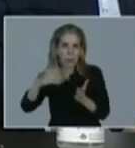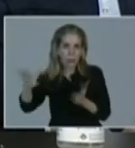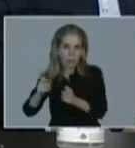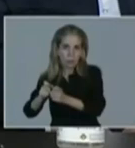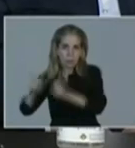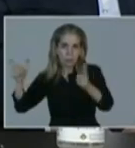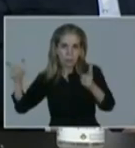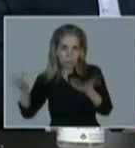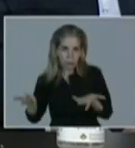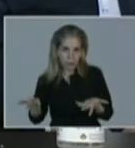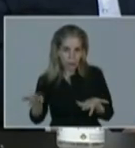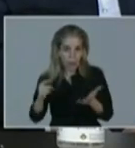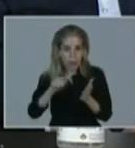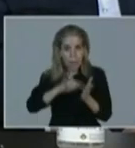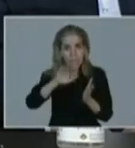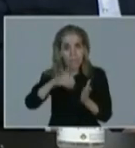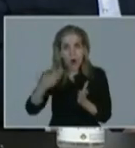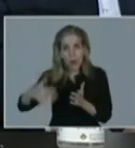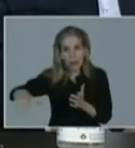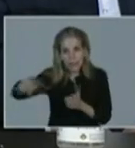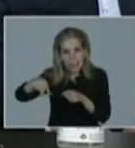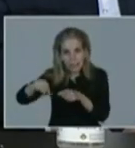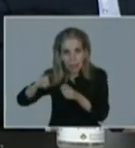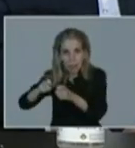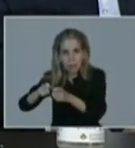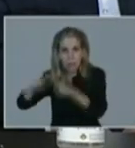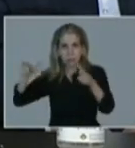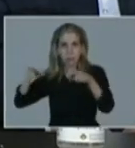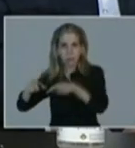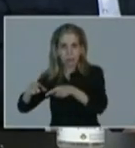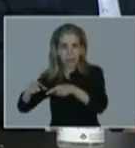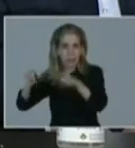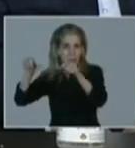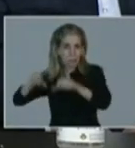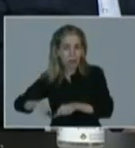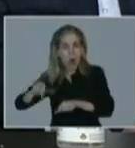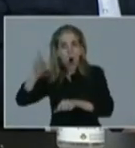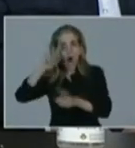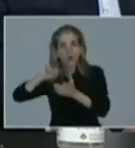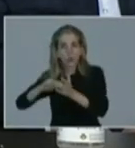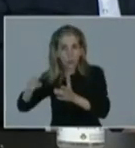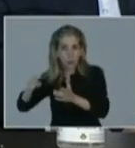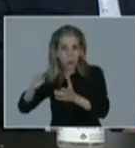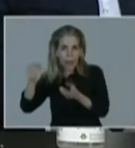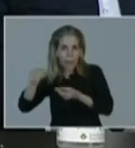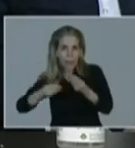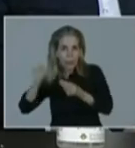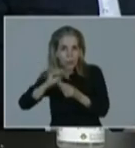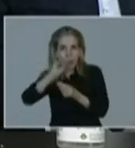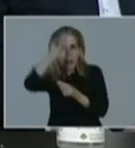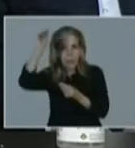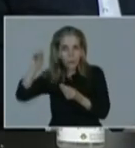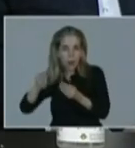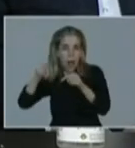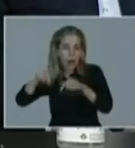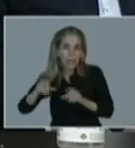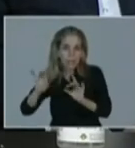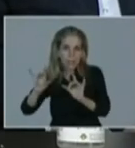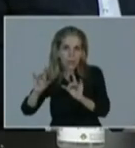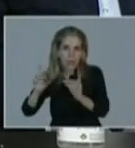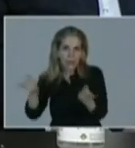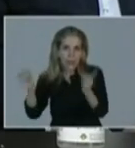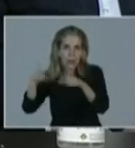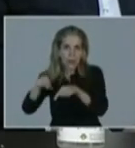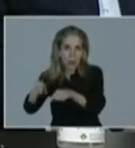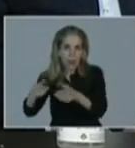fines del siglo pasado. Resulta que te hacen acá en el límite con San Luis 16 kilómetros de zanja. Los